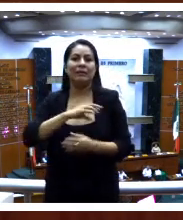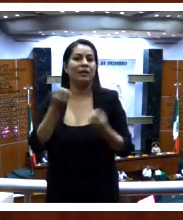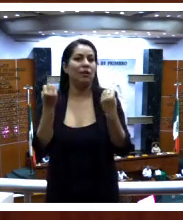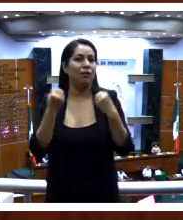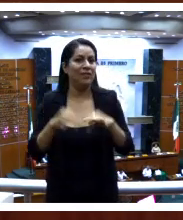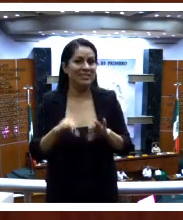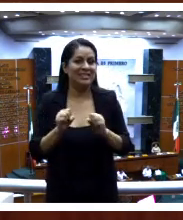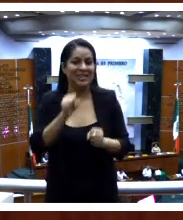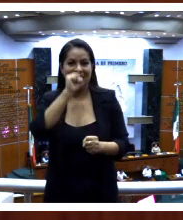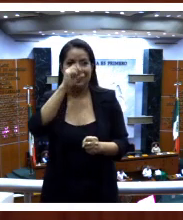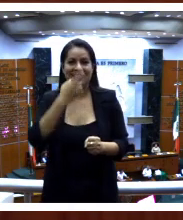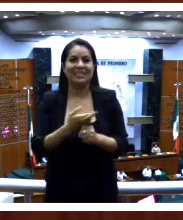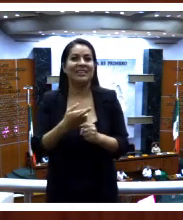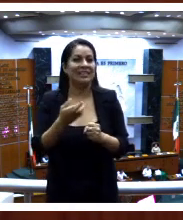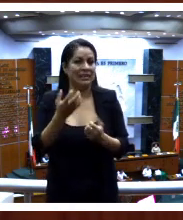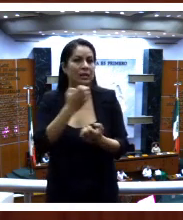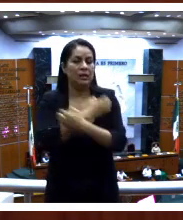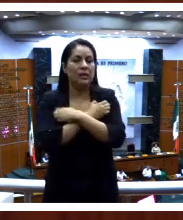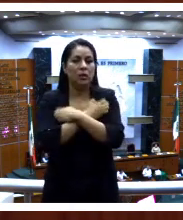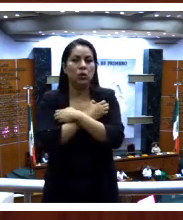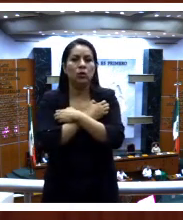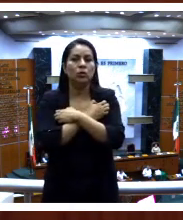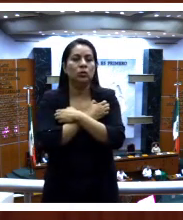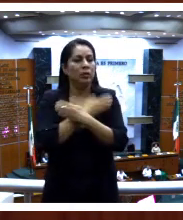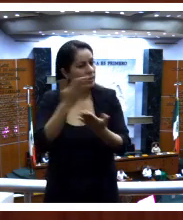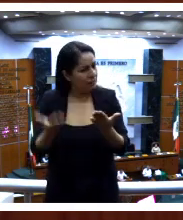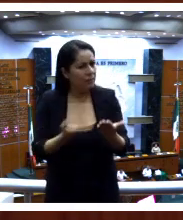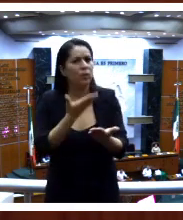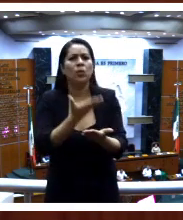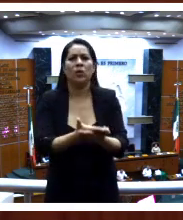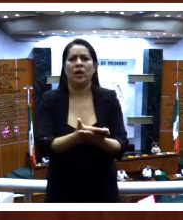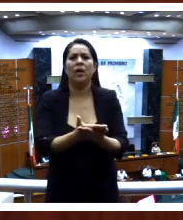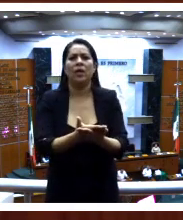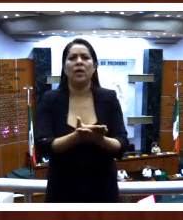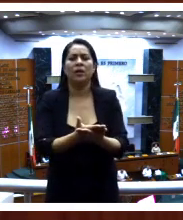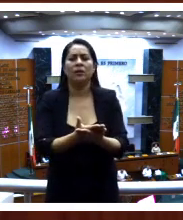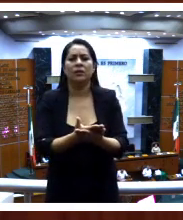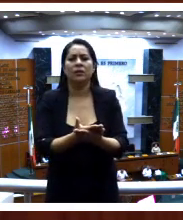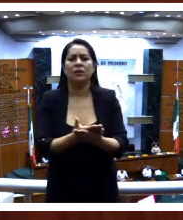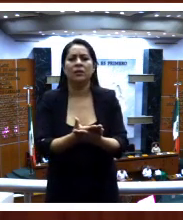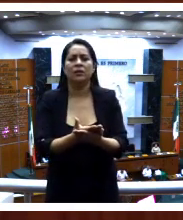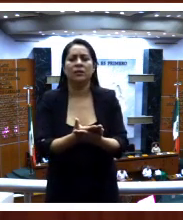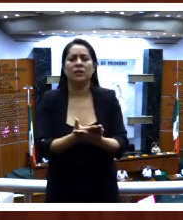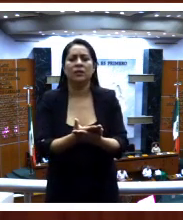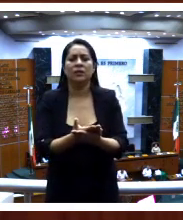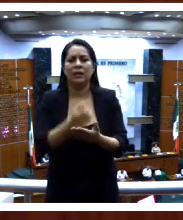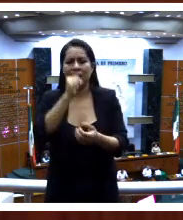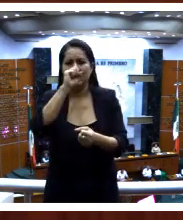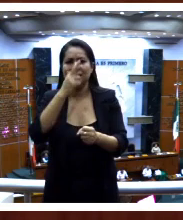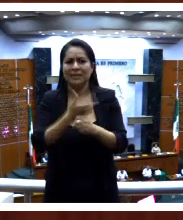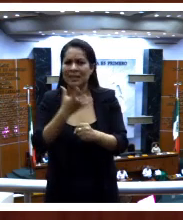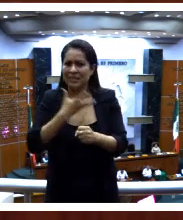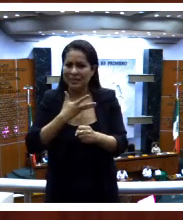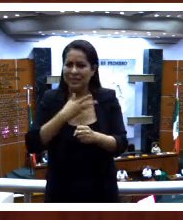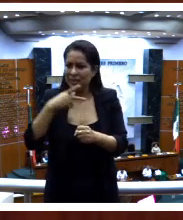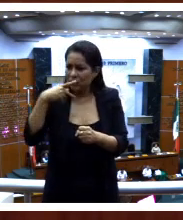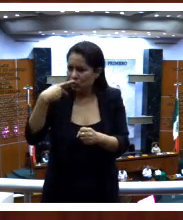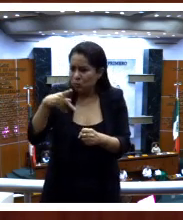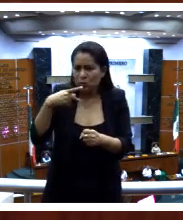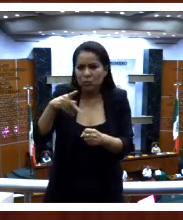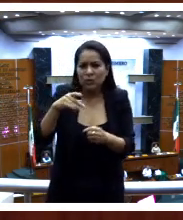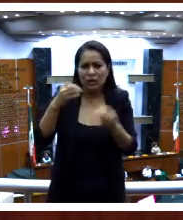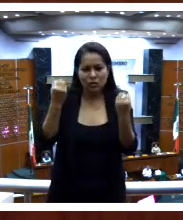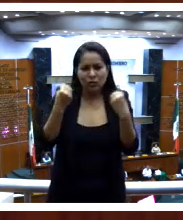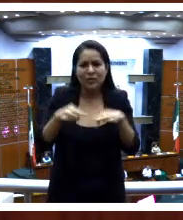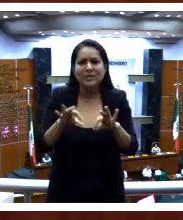de la Secretaría de Educación. Hay que hacerle el planteamiento, pues que la Secretaría tenga sus propias